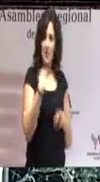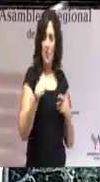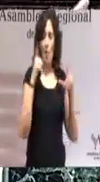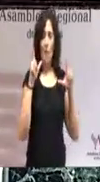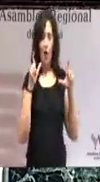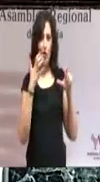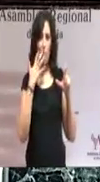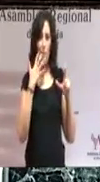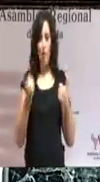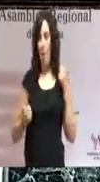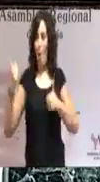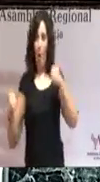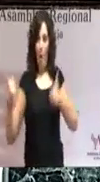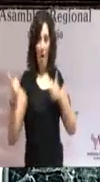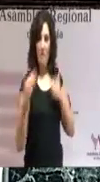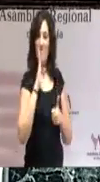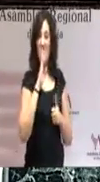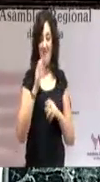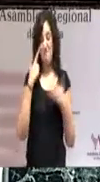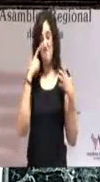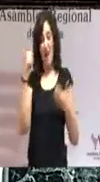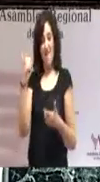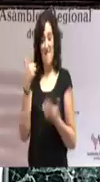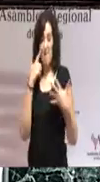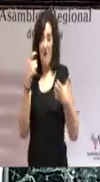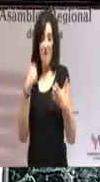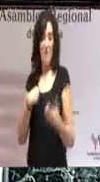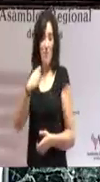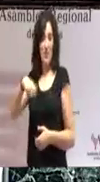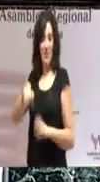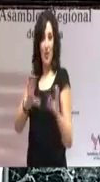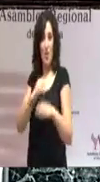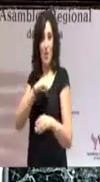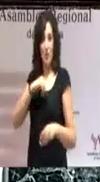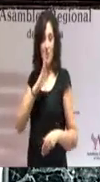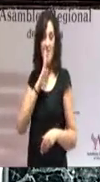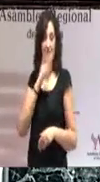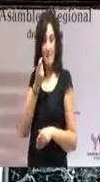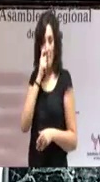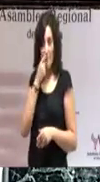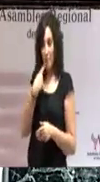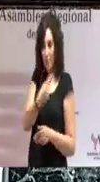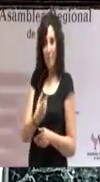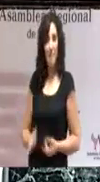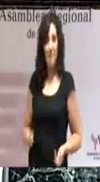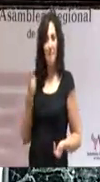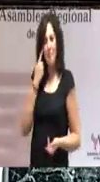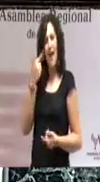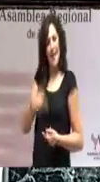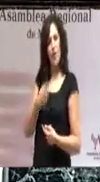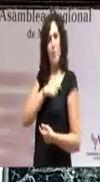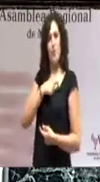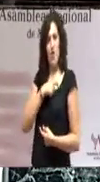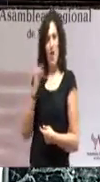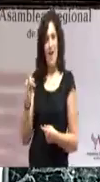fotos con los competidores, como bien ha resaltado el presidente de la comunidad autónoma. Miren, aquí hay una comisión. Esa